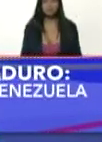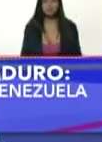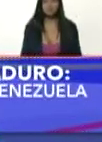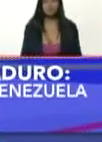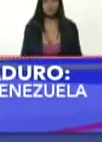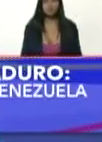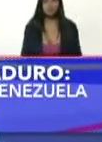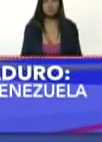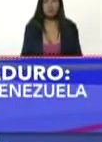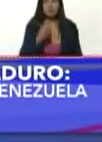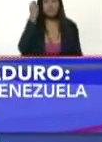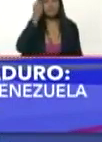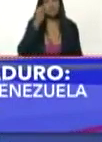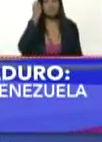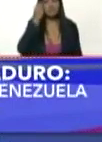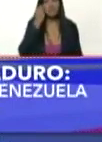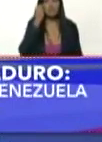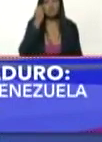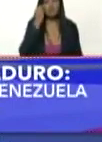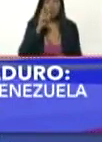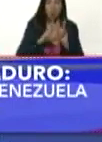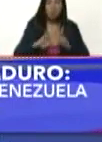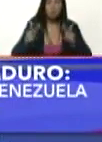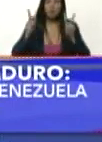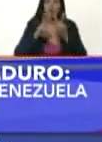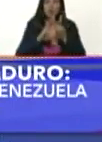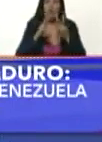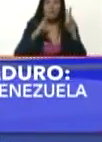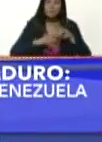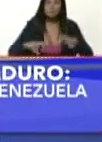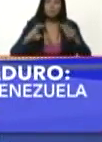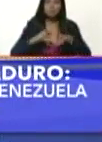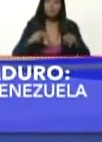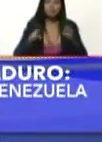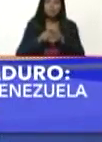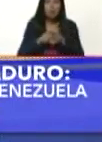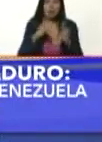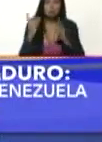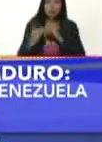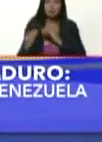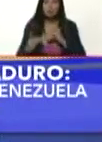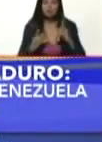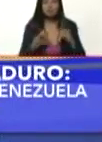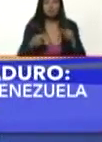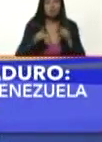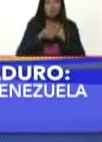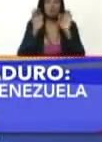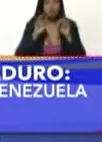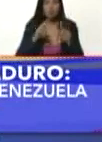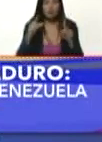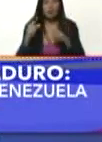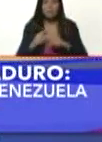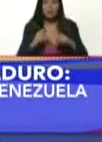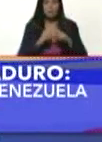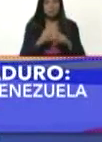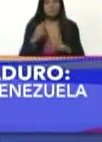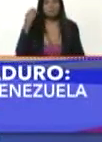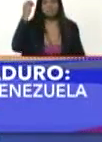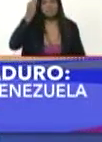en el pensamiento, en los valores, en la investigación, en el discurso, en la palabra